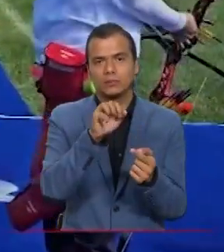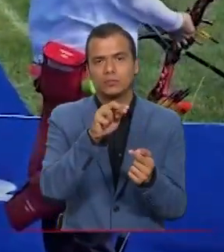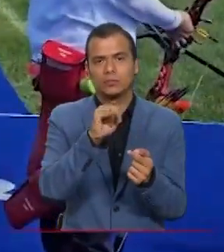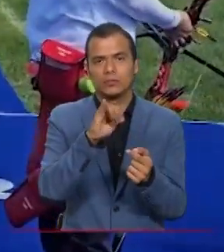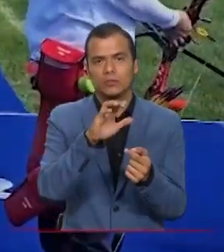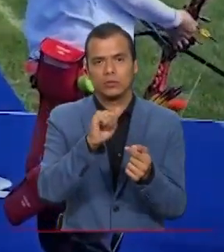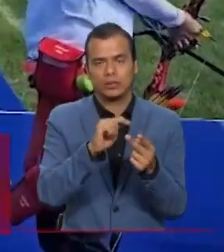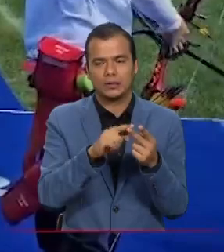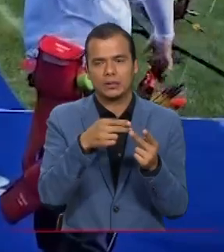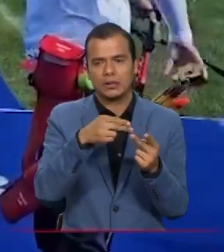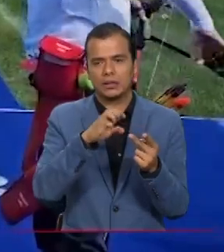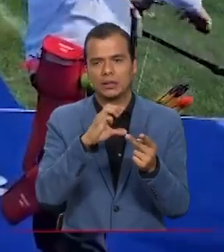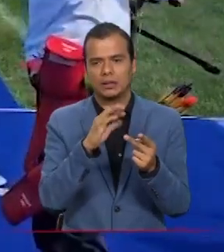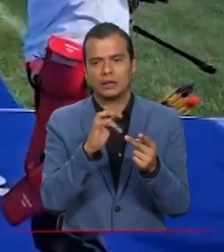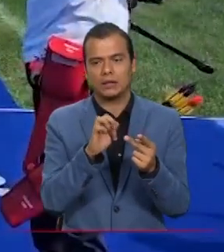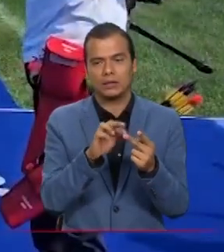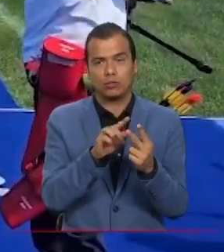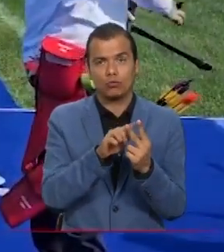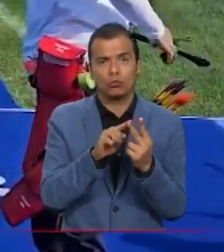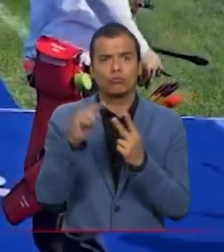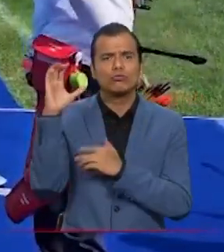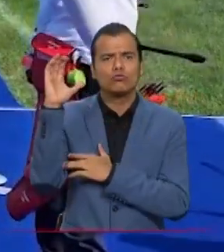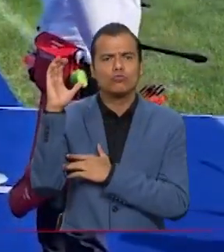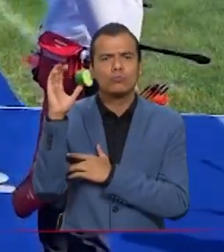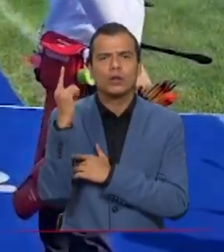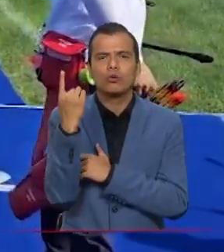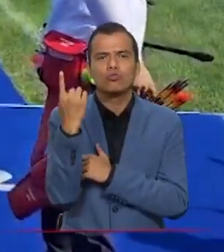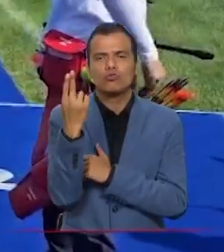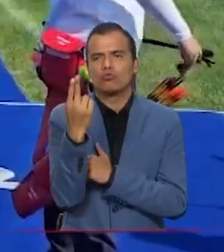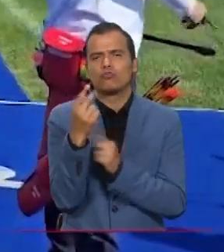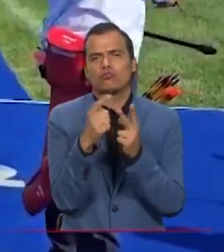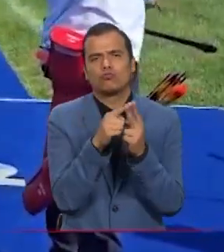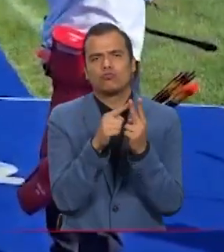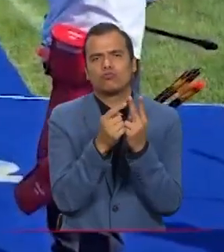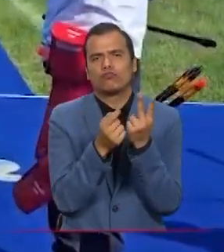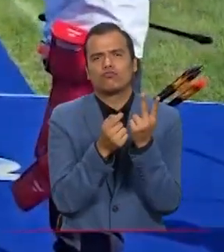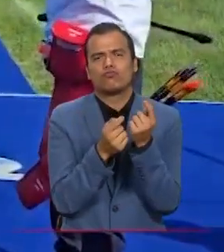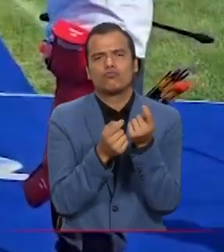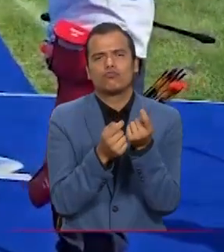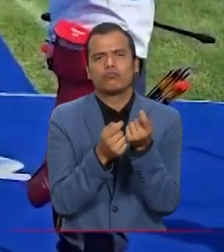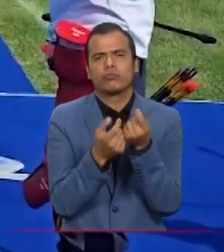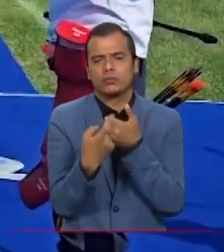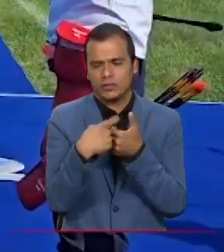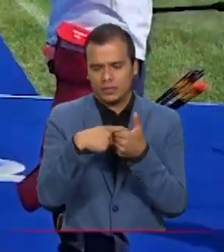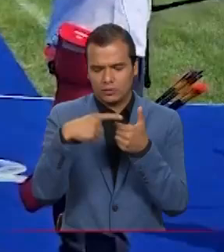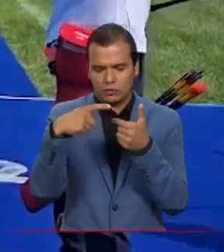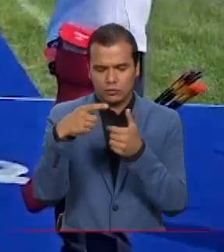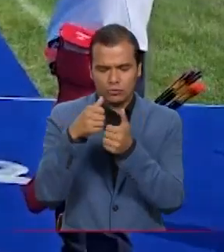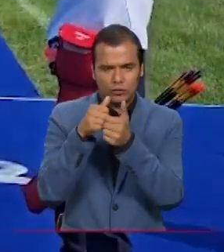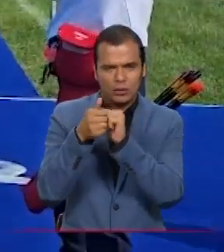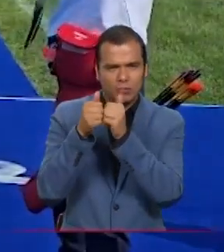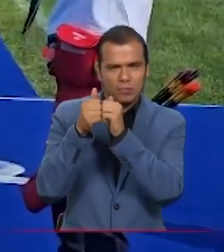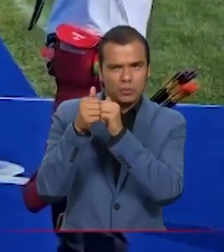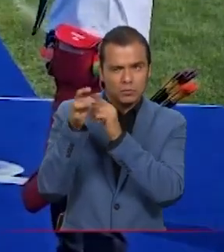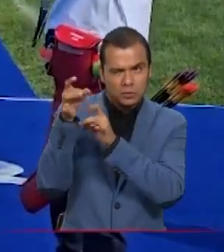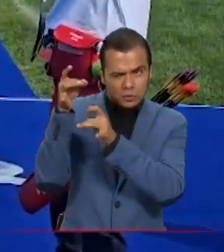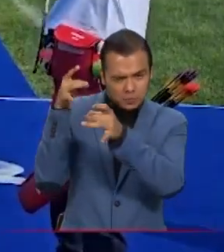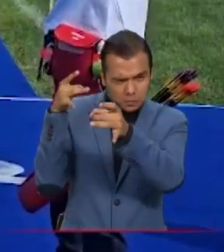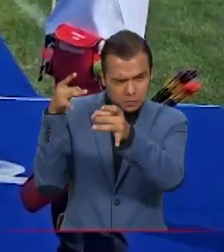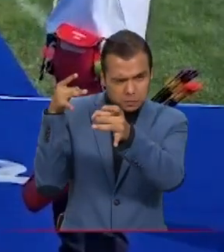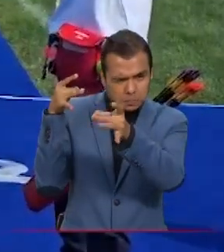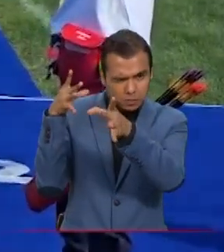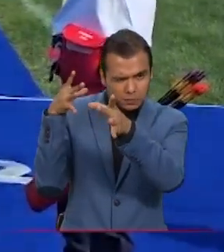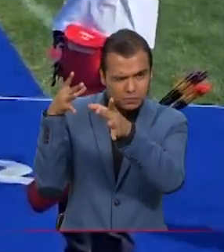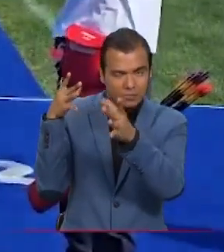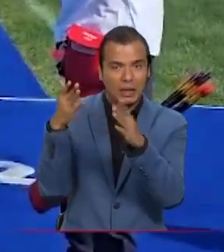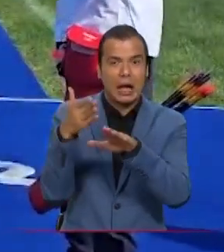son los únicos representantes de Colombia para tiro con arco y quienes están haciendo reconocimiento del escenario donde se va a